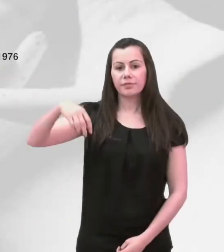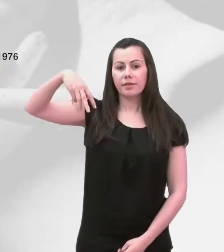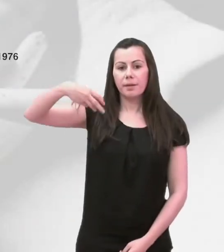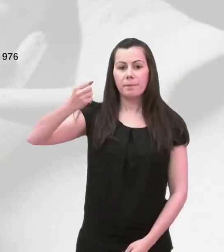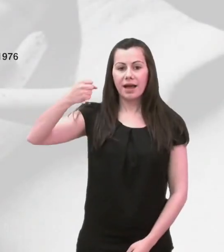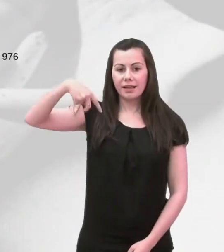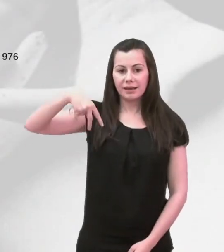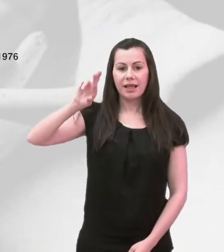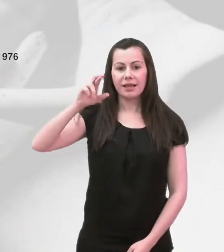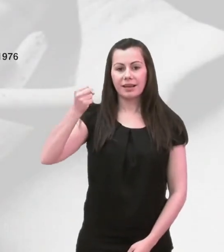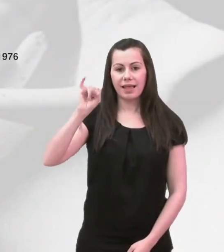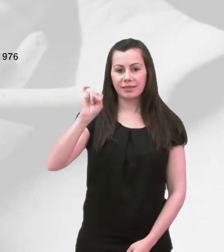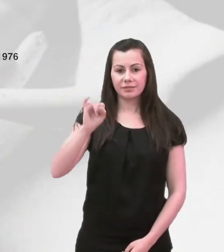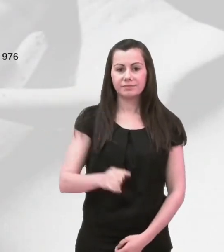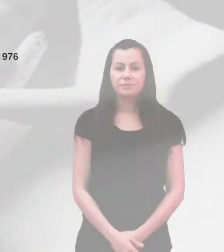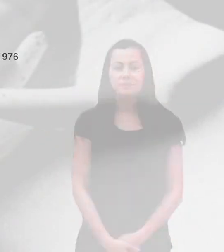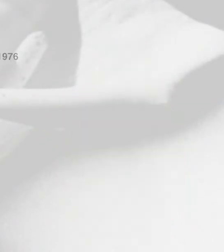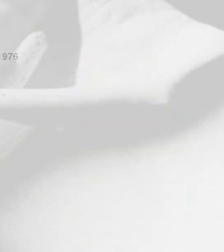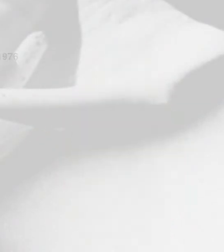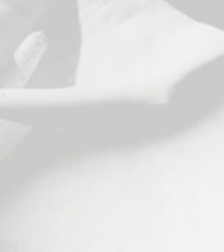Man Ray, Calla Lilies.